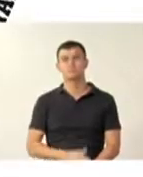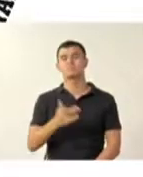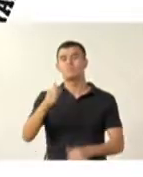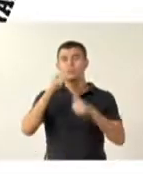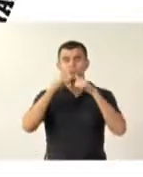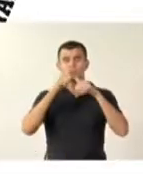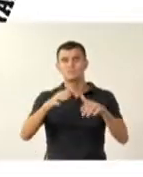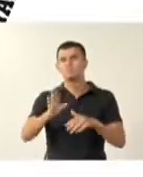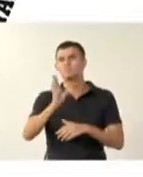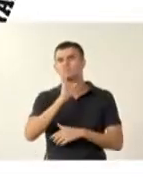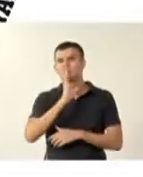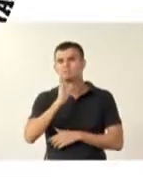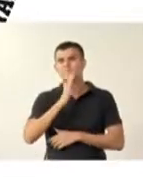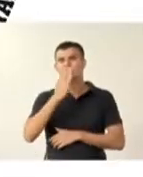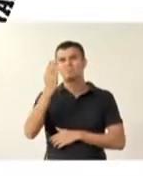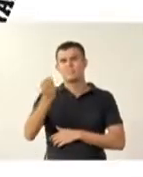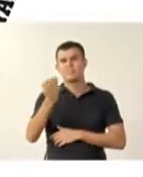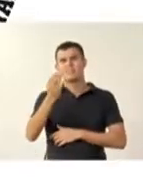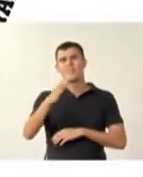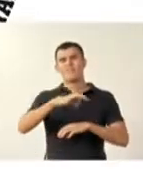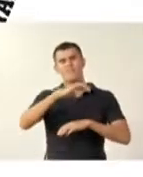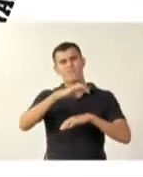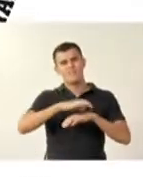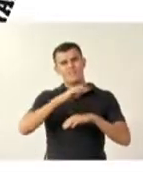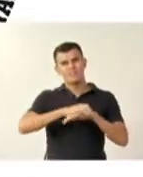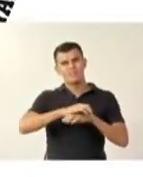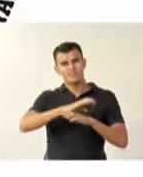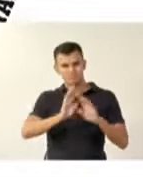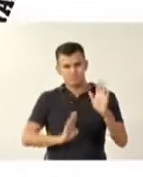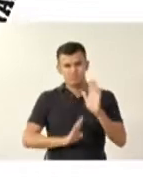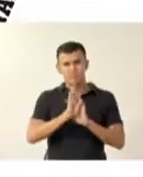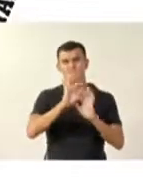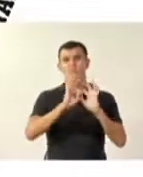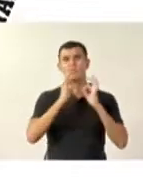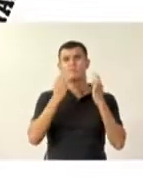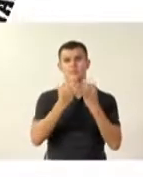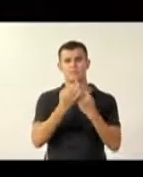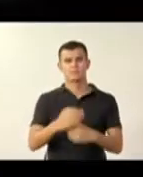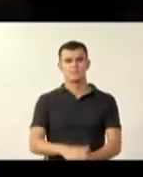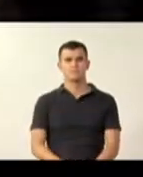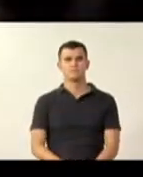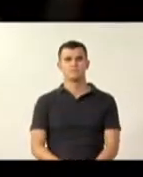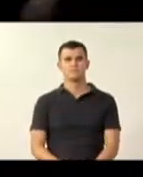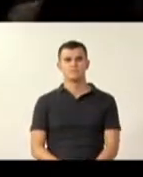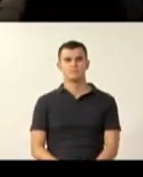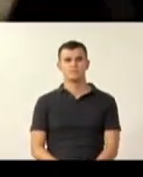Sección Panorama, con el patrocinio de Crecer en Familia. Pon tu fuerza en la unión familiar.